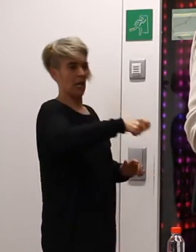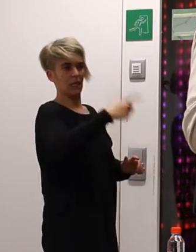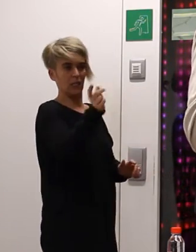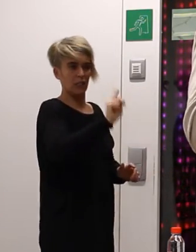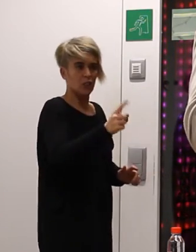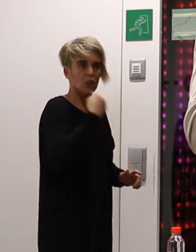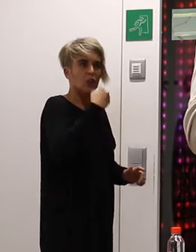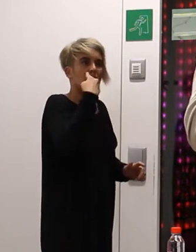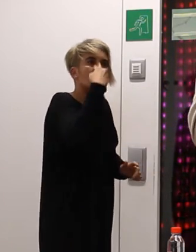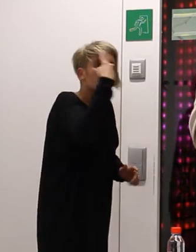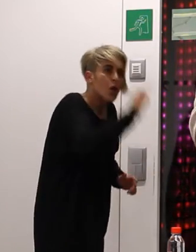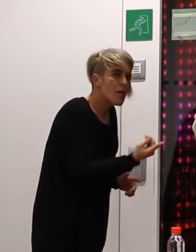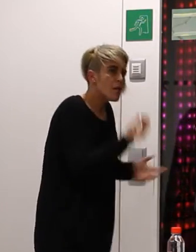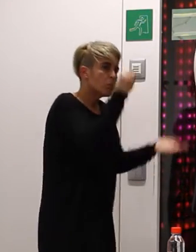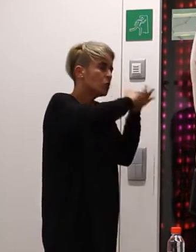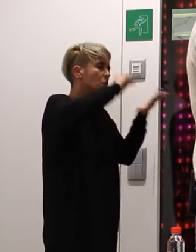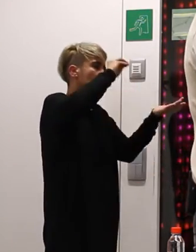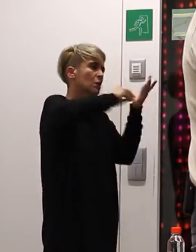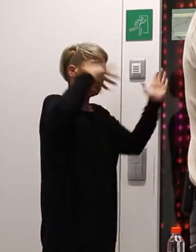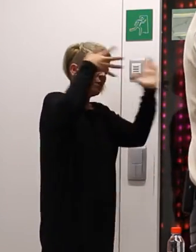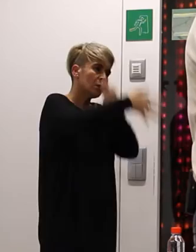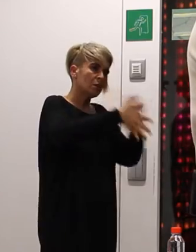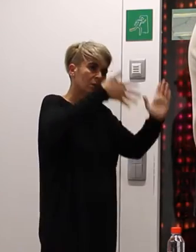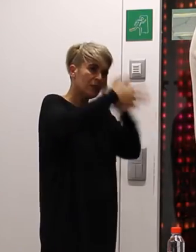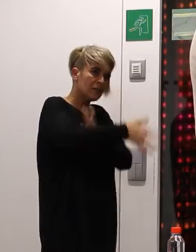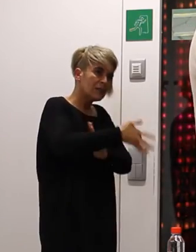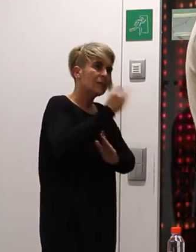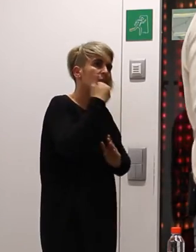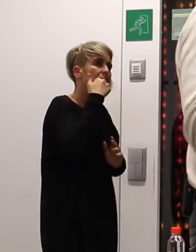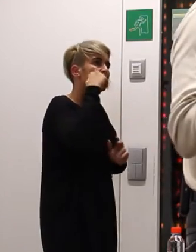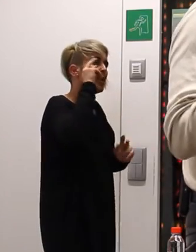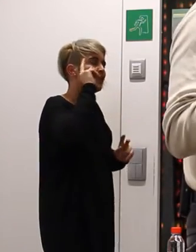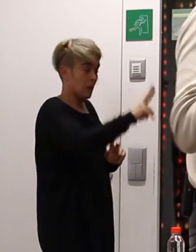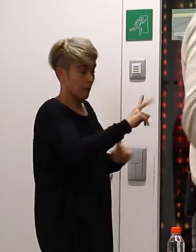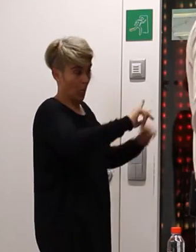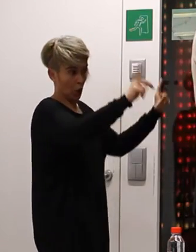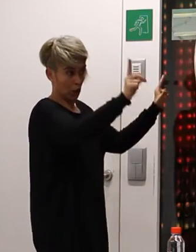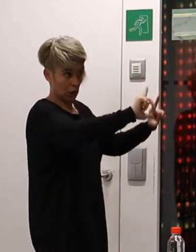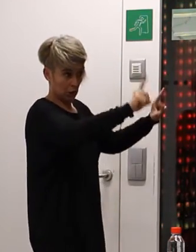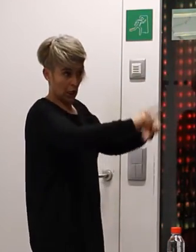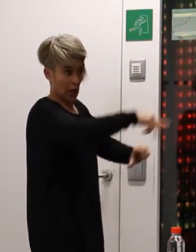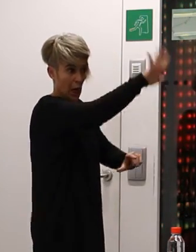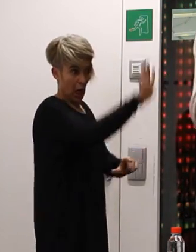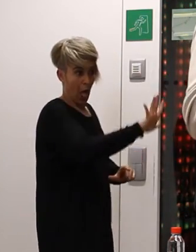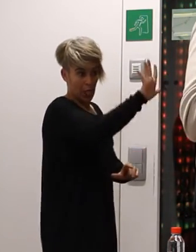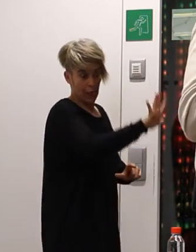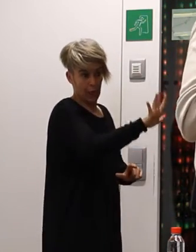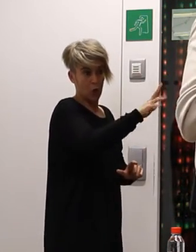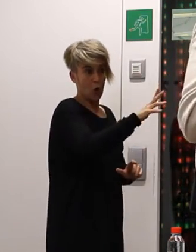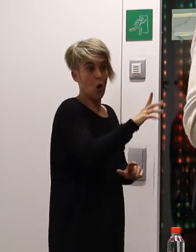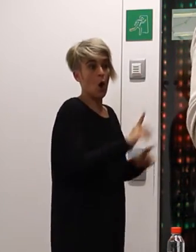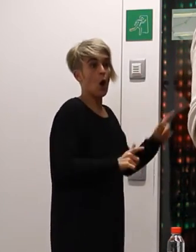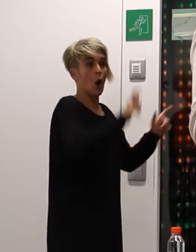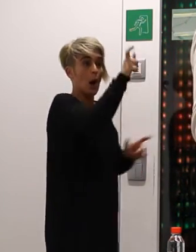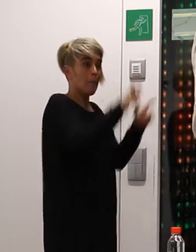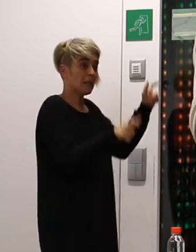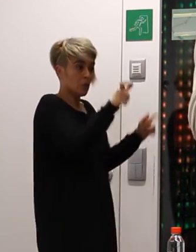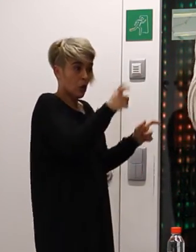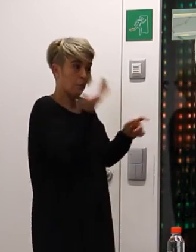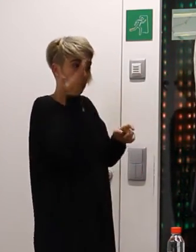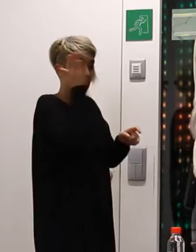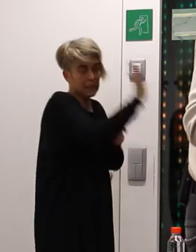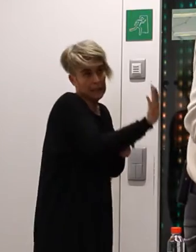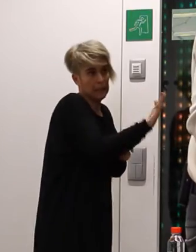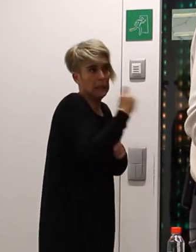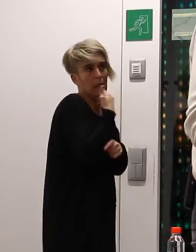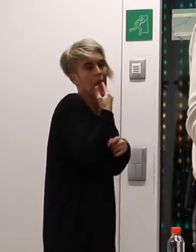lo tengo que decir una y otra vez allá donde vaya, claro. Si estás viendo Telecinco y cualquier presentador mal informado se le